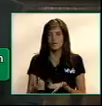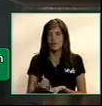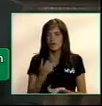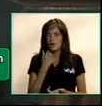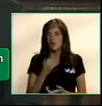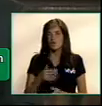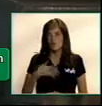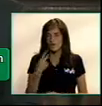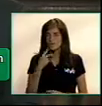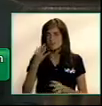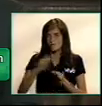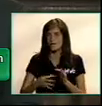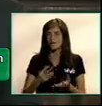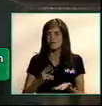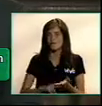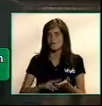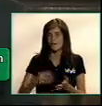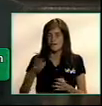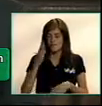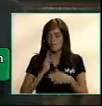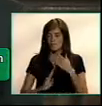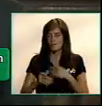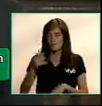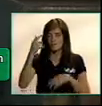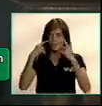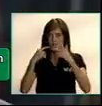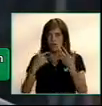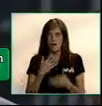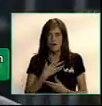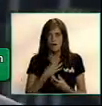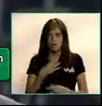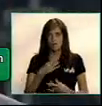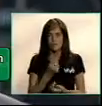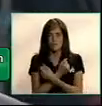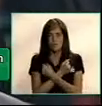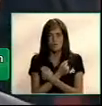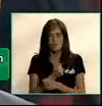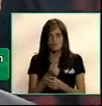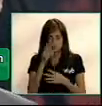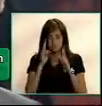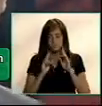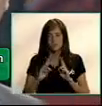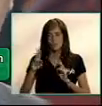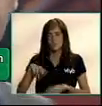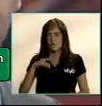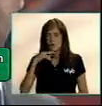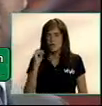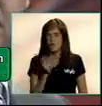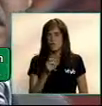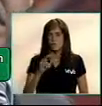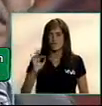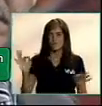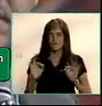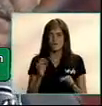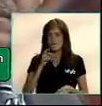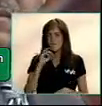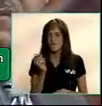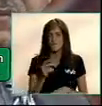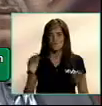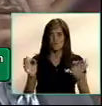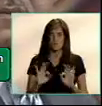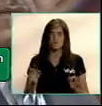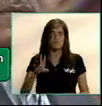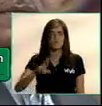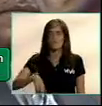hombre auténtico, absolutamente honesto, de pasión y de amor puro. Nunca odió a nadie, jamás odió a nadie.